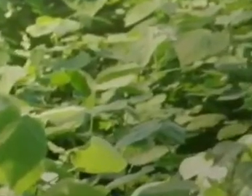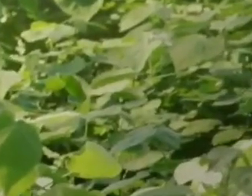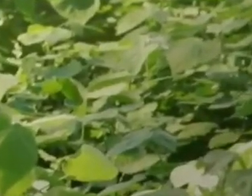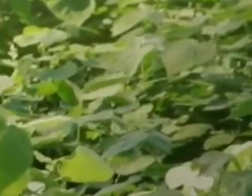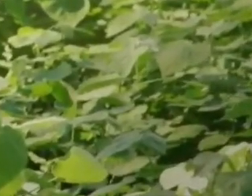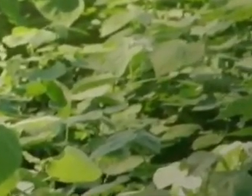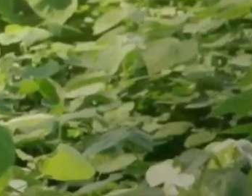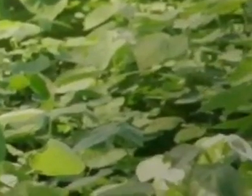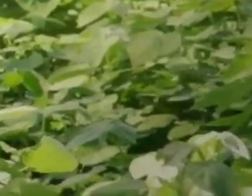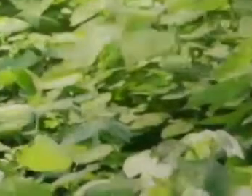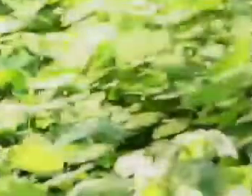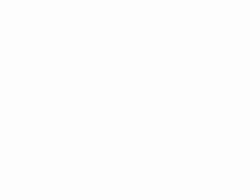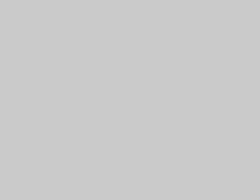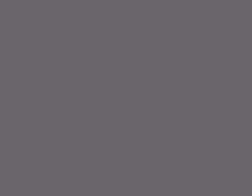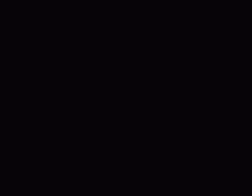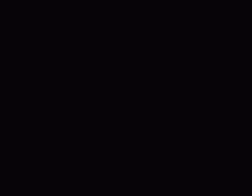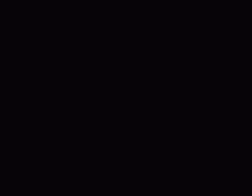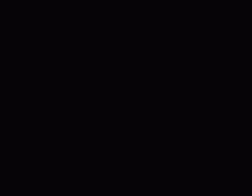reconozca.